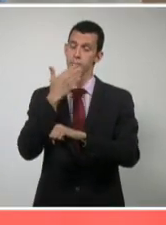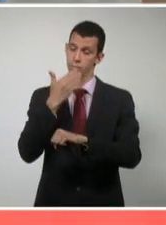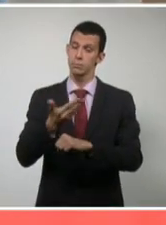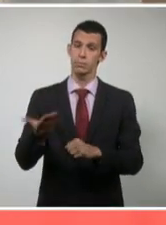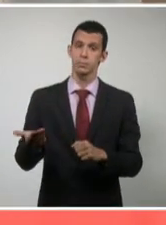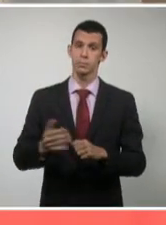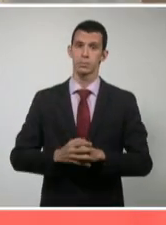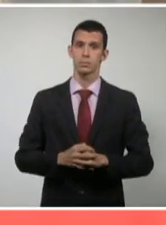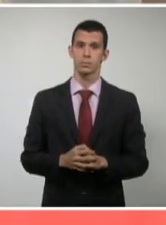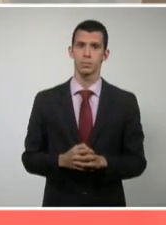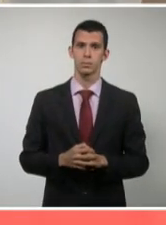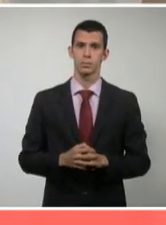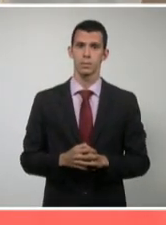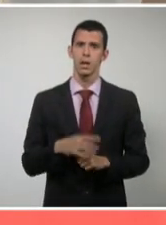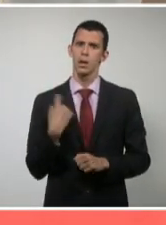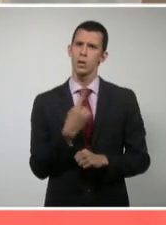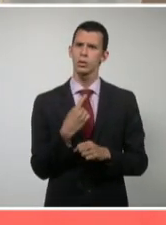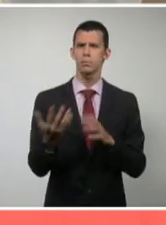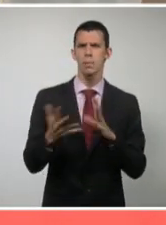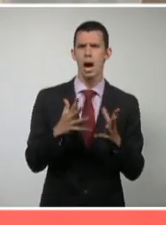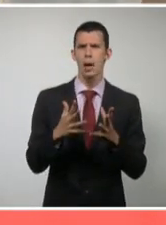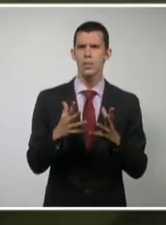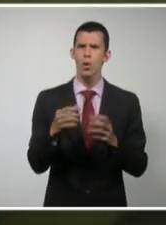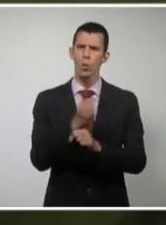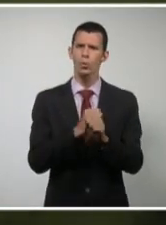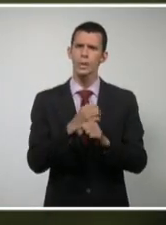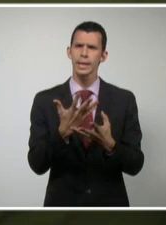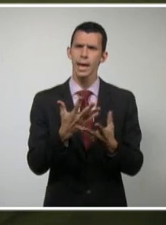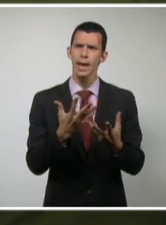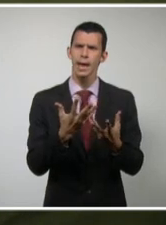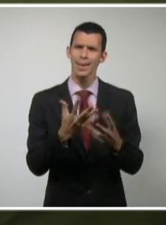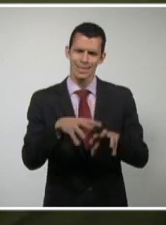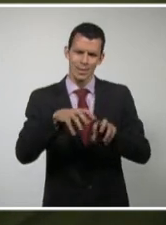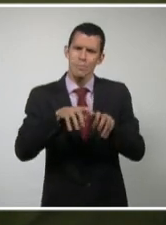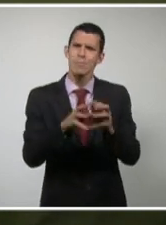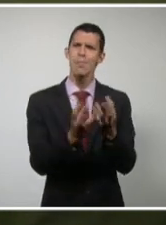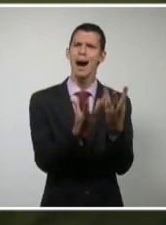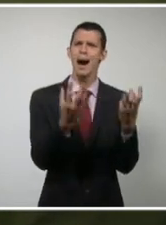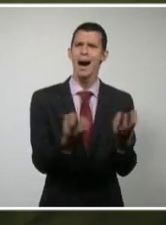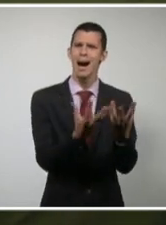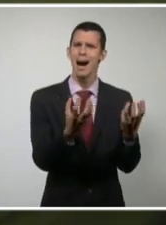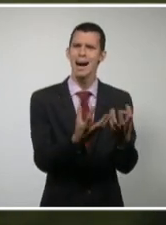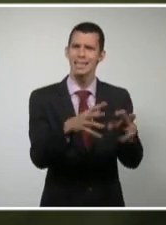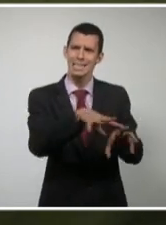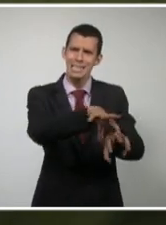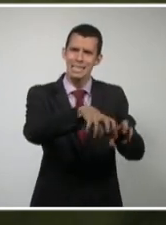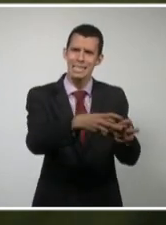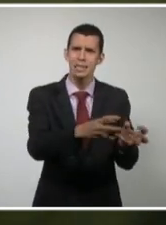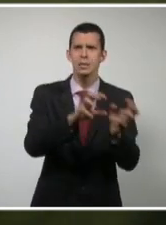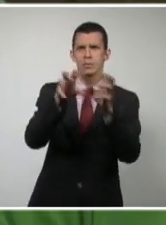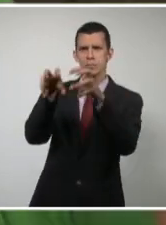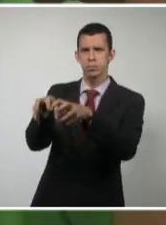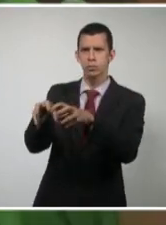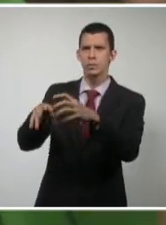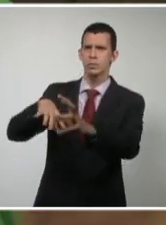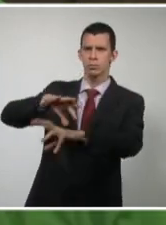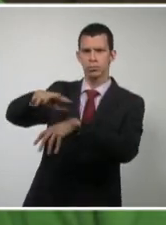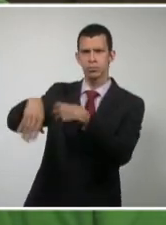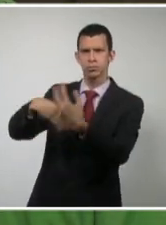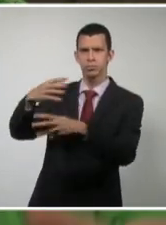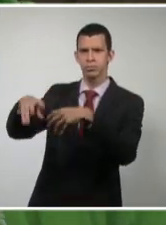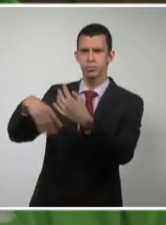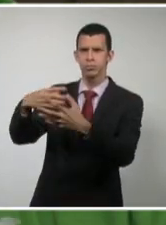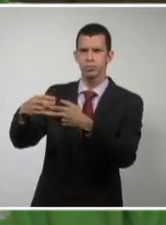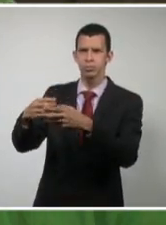de que estamos consumiendo marabú en nuestra planta en estos momentos. Ante los inconvenientes que genera la COVID-19,